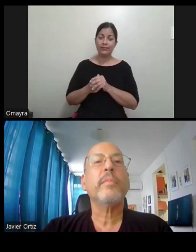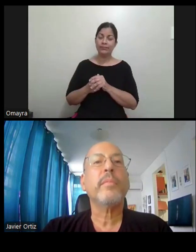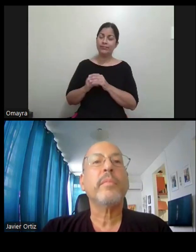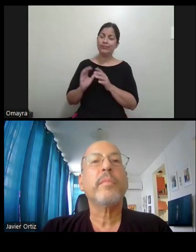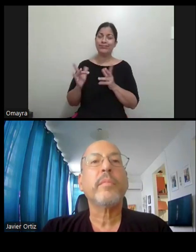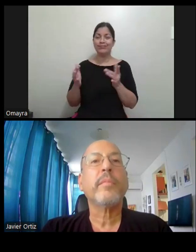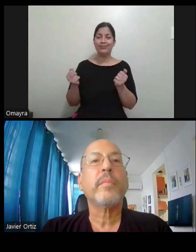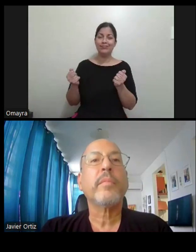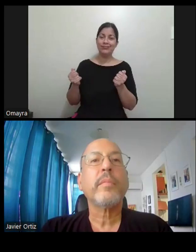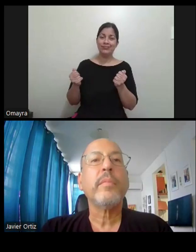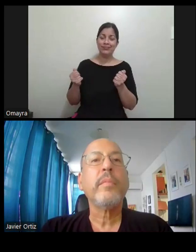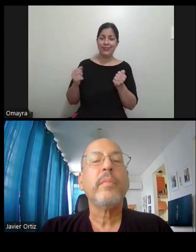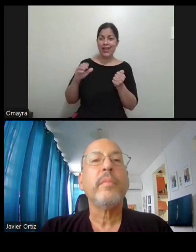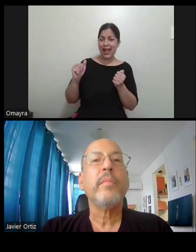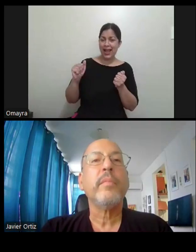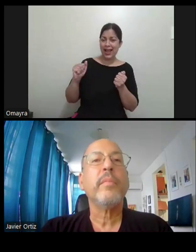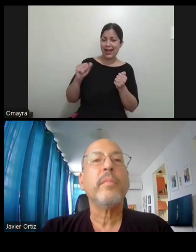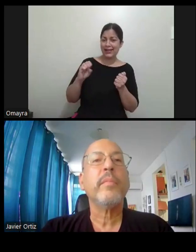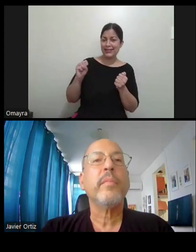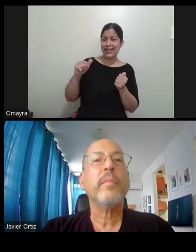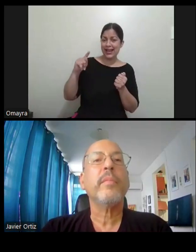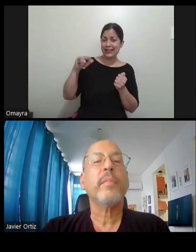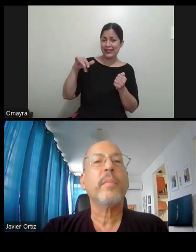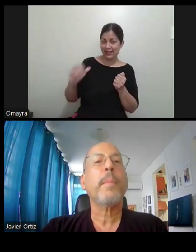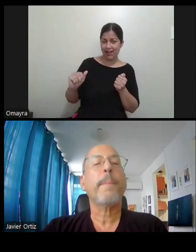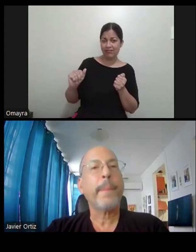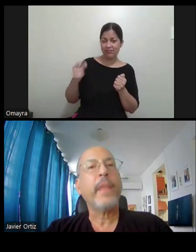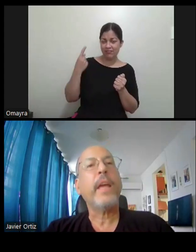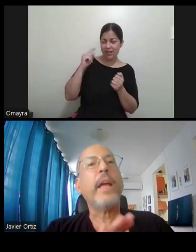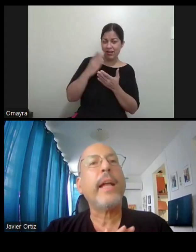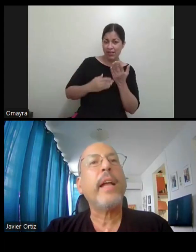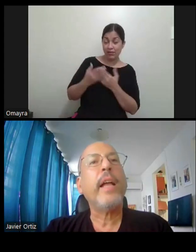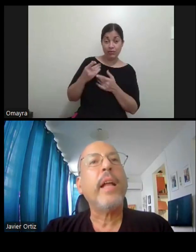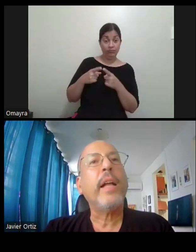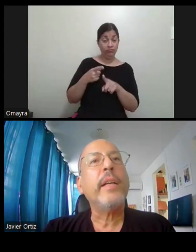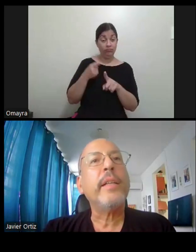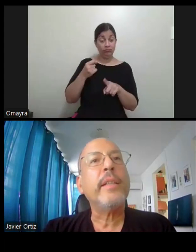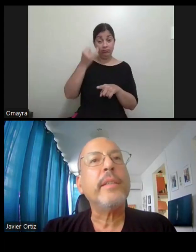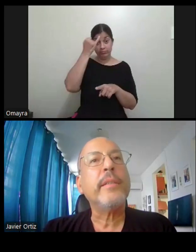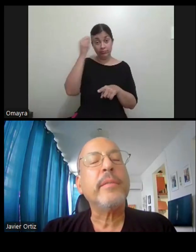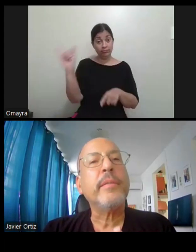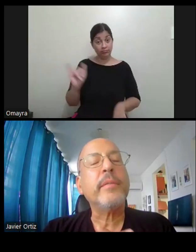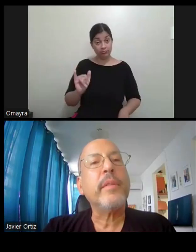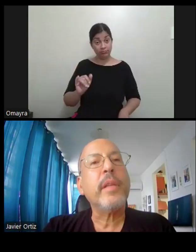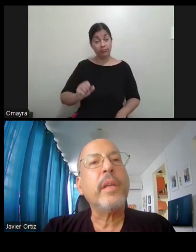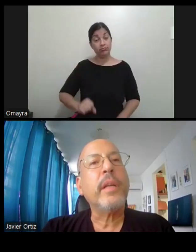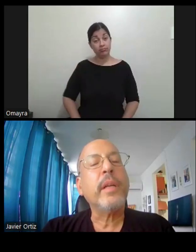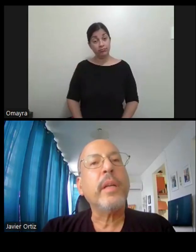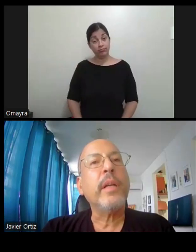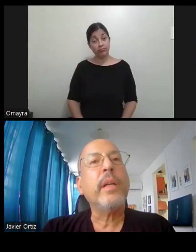digamos, asiática de la percusión como tal de mano. Y de India, ¿no? También como más. De